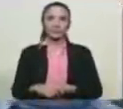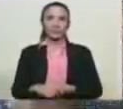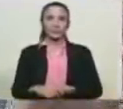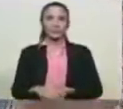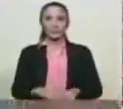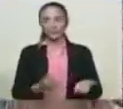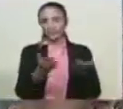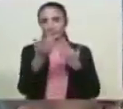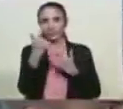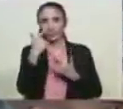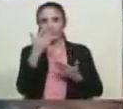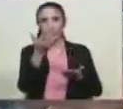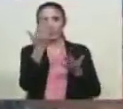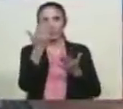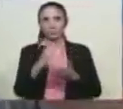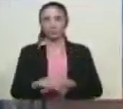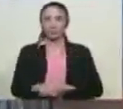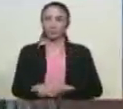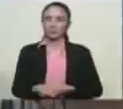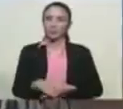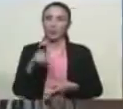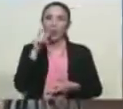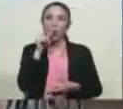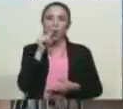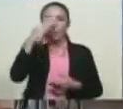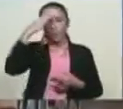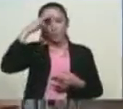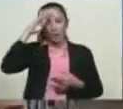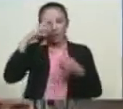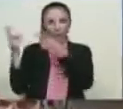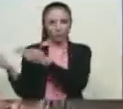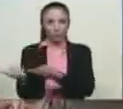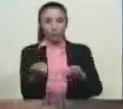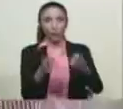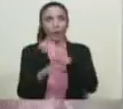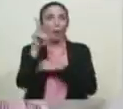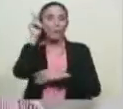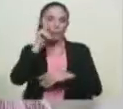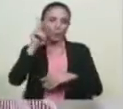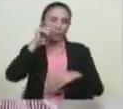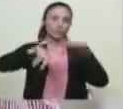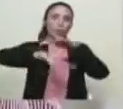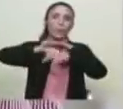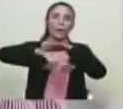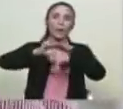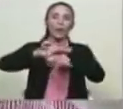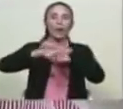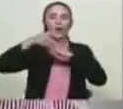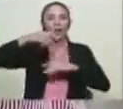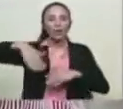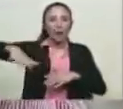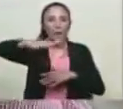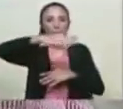Y Baltasar, Melchor Román, profesor de primaria en zonas rurales de